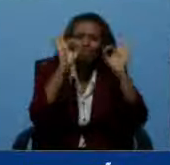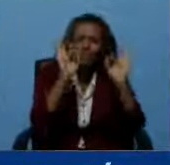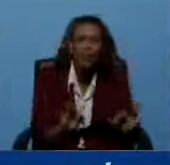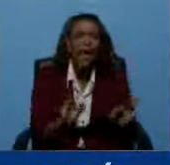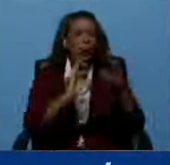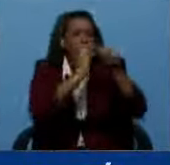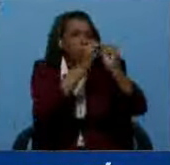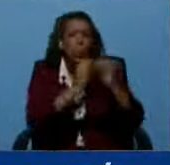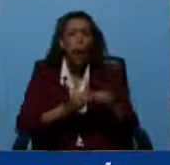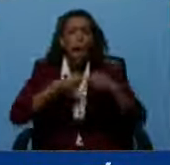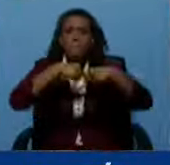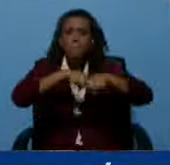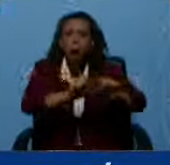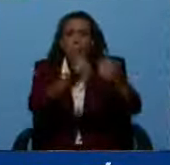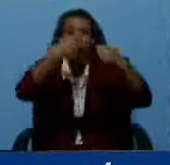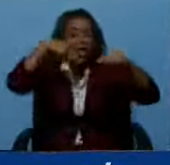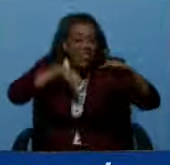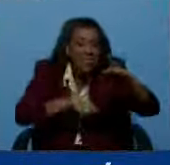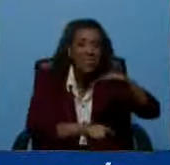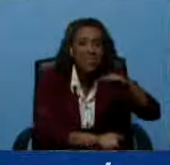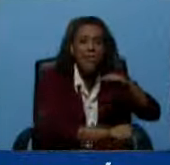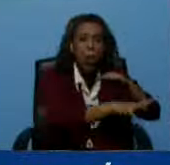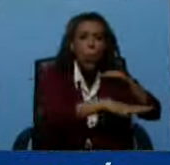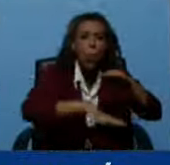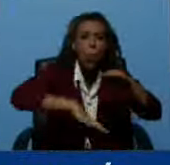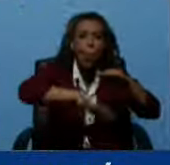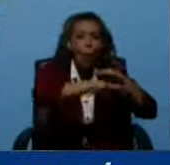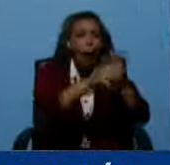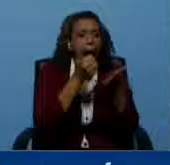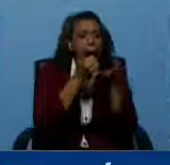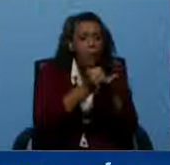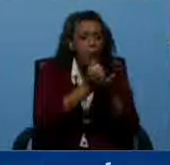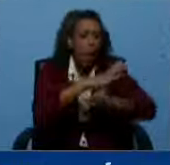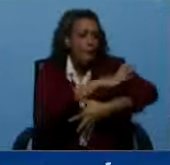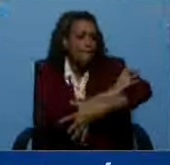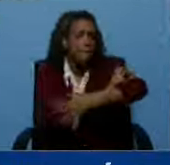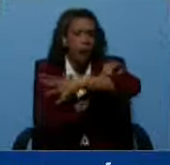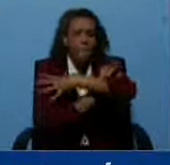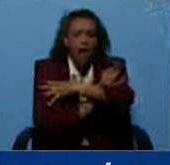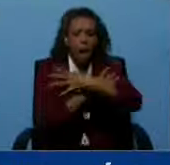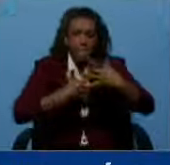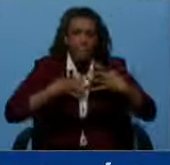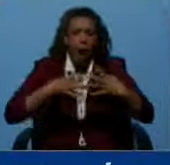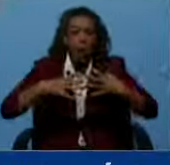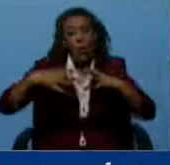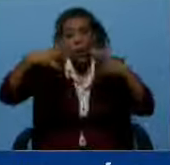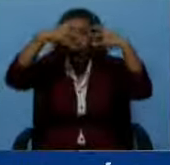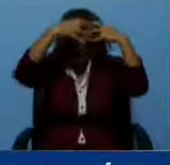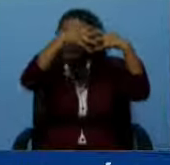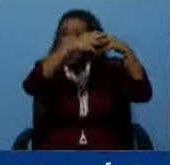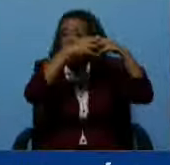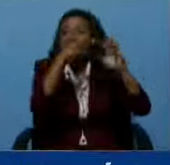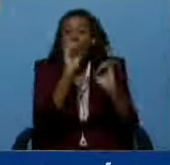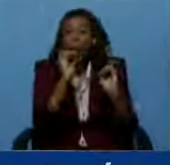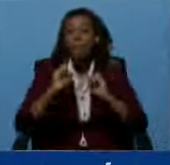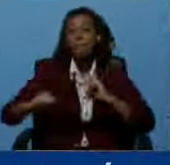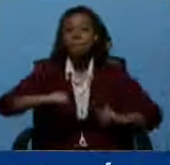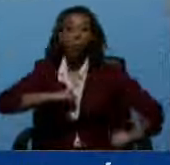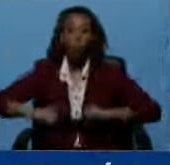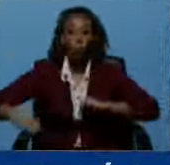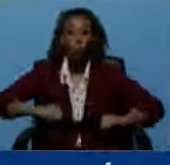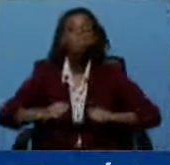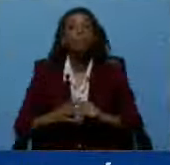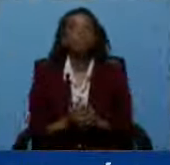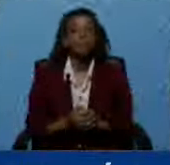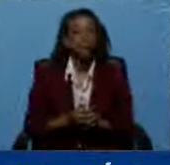de realizar terapias que le permitan ayudar en todo su deterioro, sobre todo neurológico o motor. Le repito